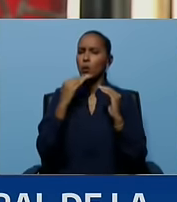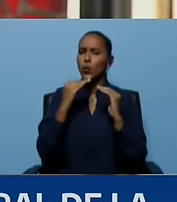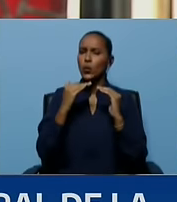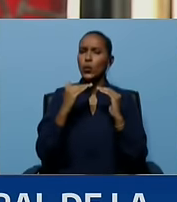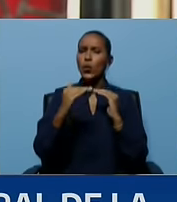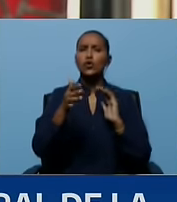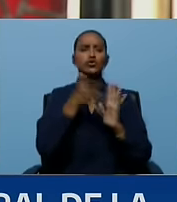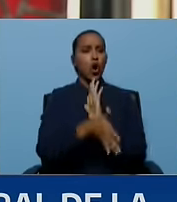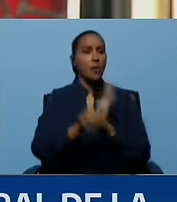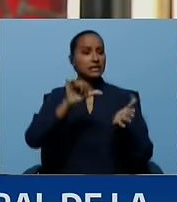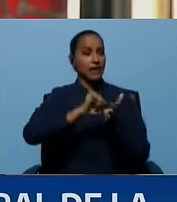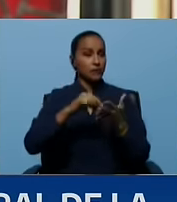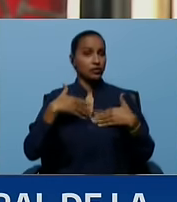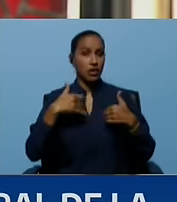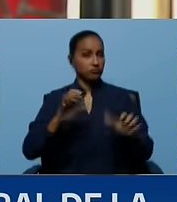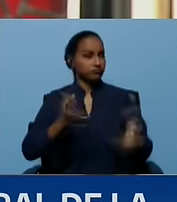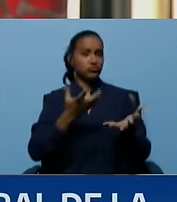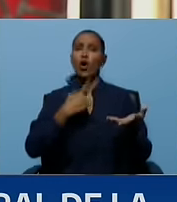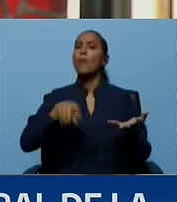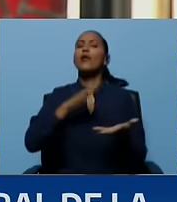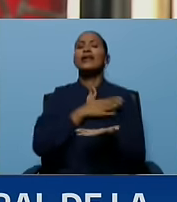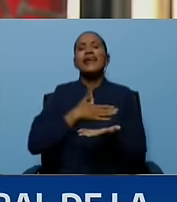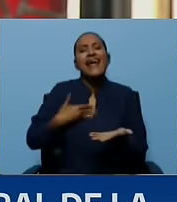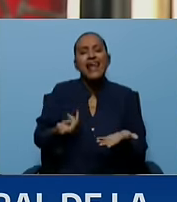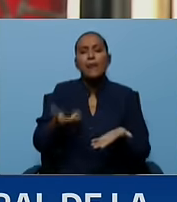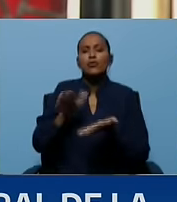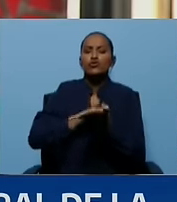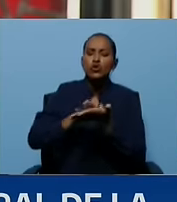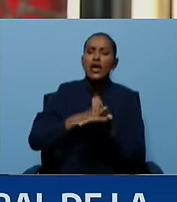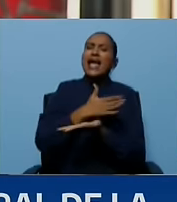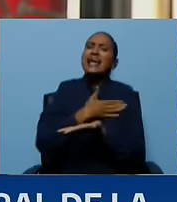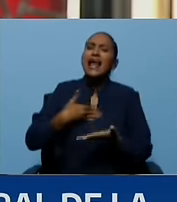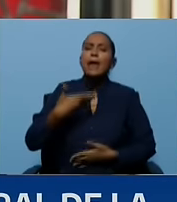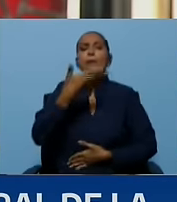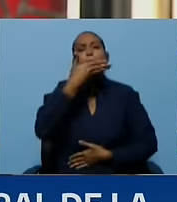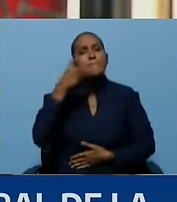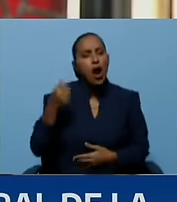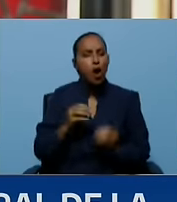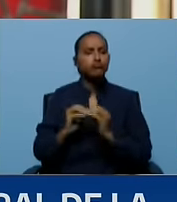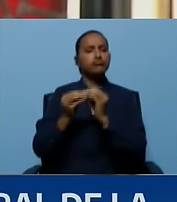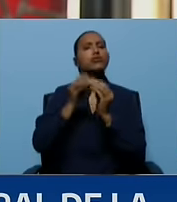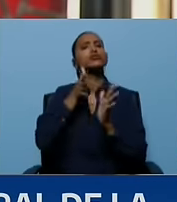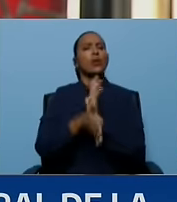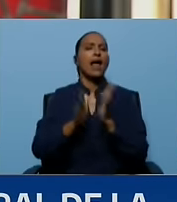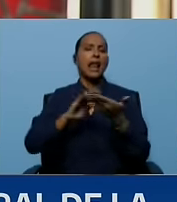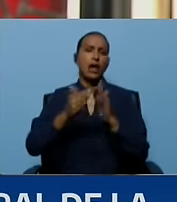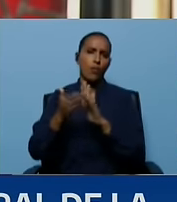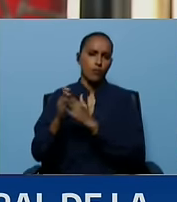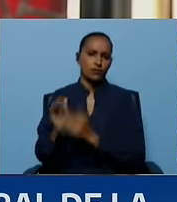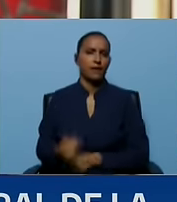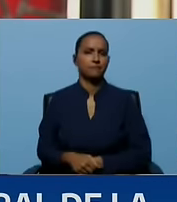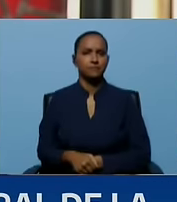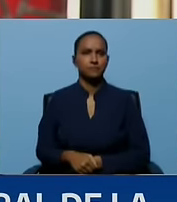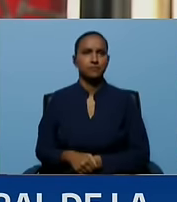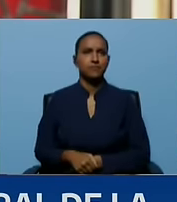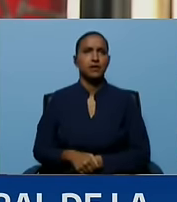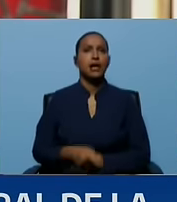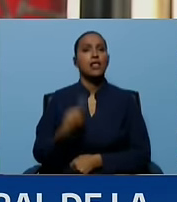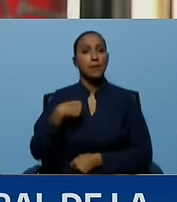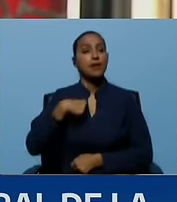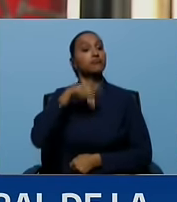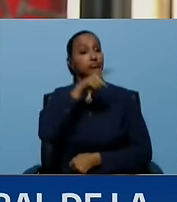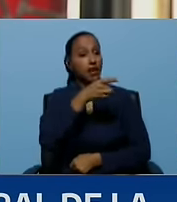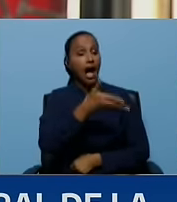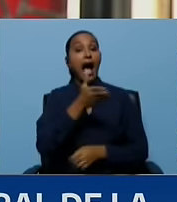Votamos porque queremos mejorar, transformar la comunidad. Se está materializando lo que usted anunció en campaña, de ir a grandes cambios, a